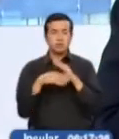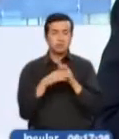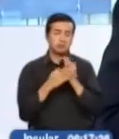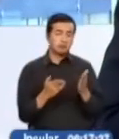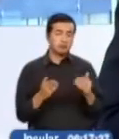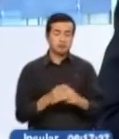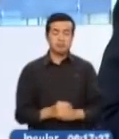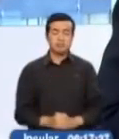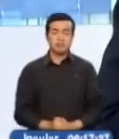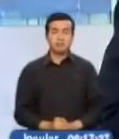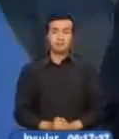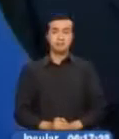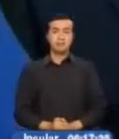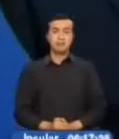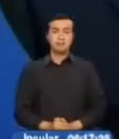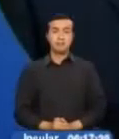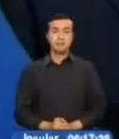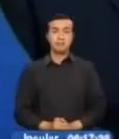nosotros